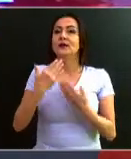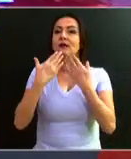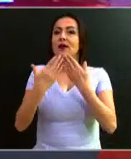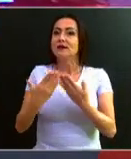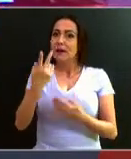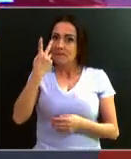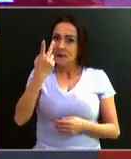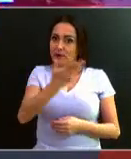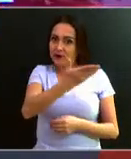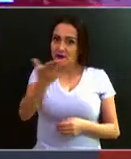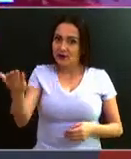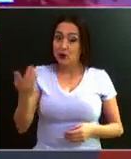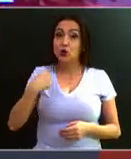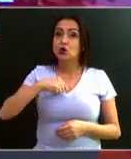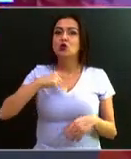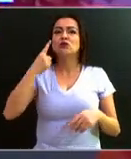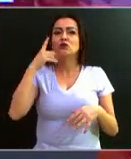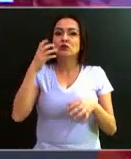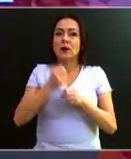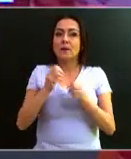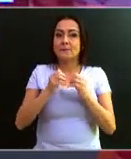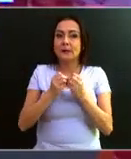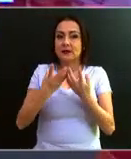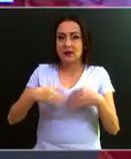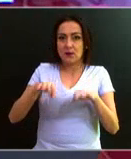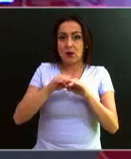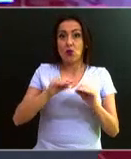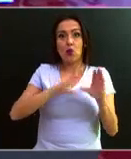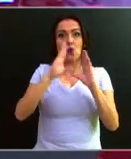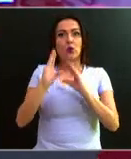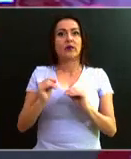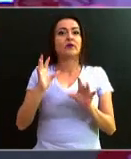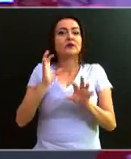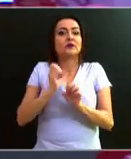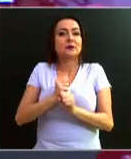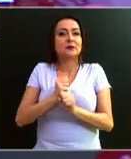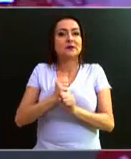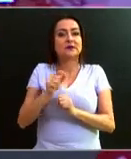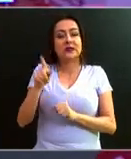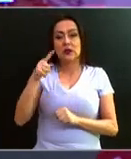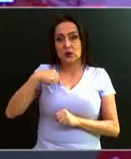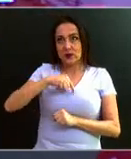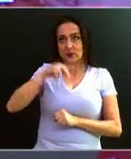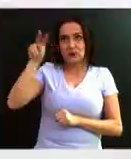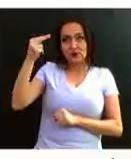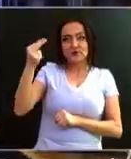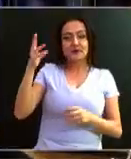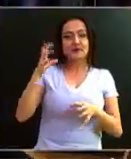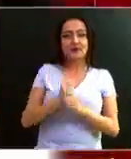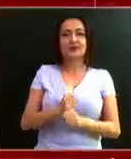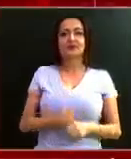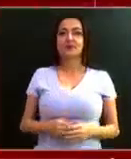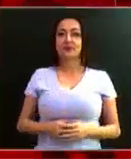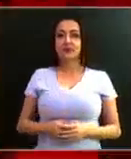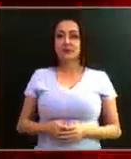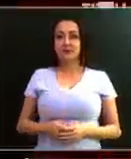por su compañía. Vamos a conocer lo más importante del día que resumimos en nuestros titulares.